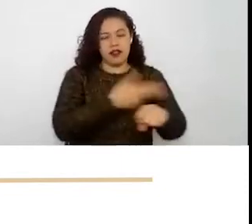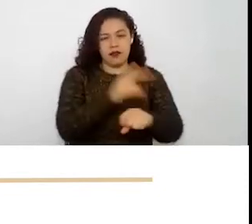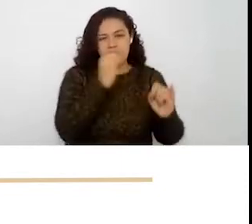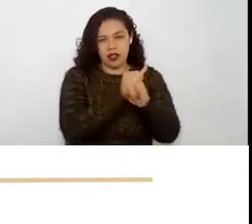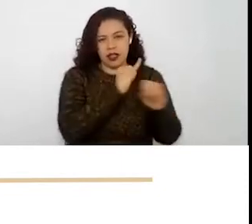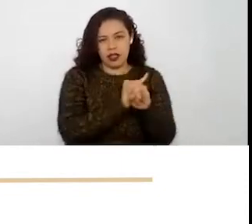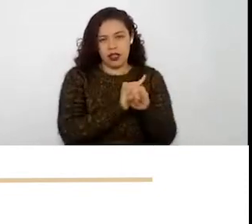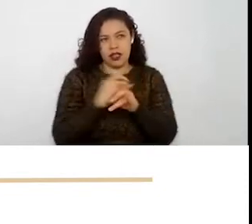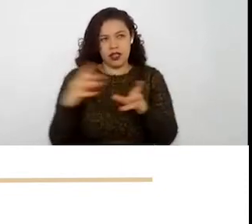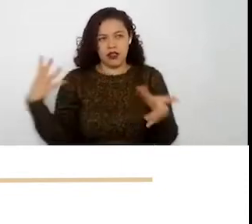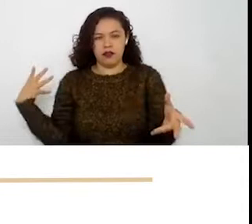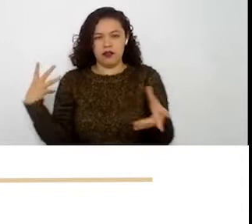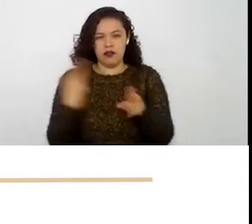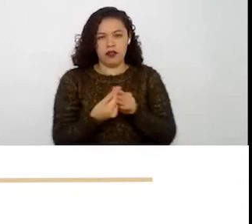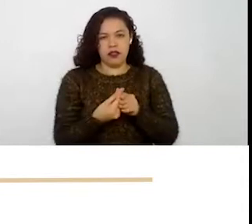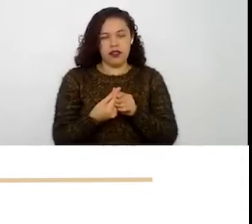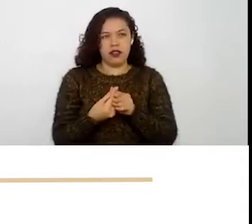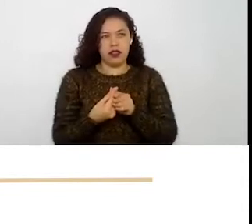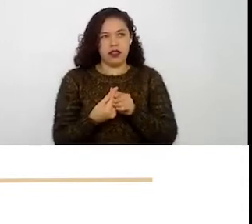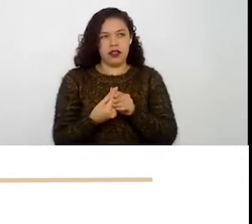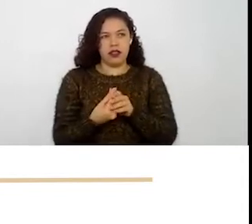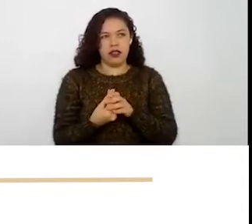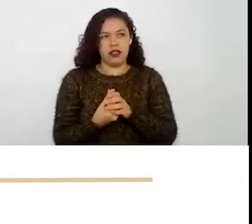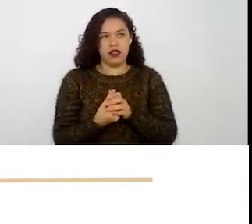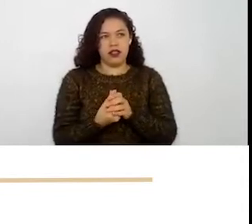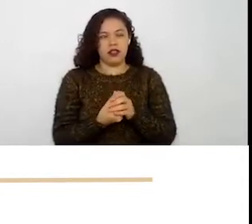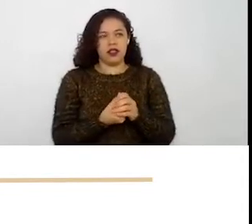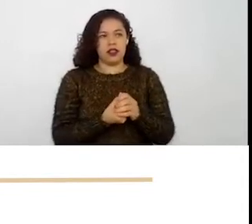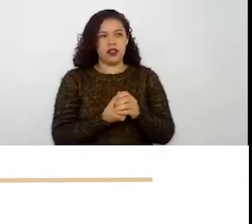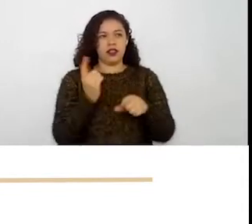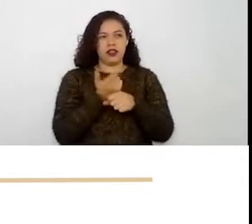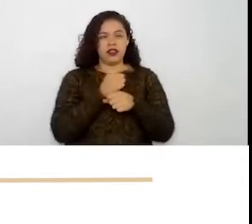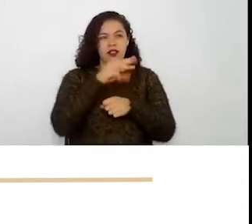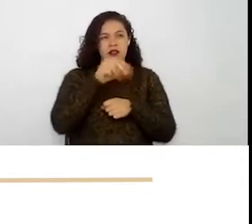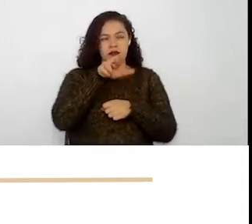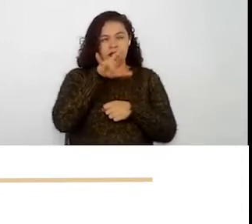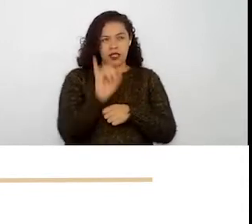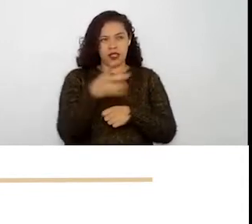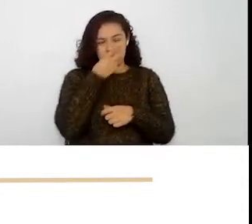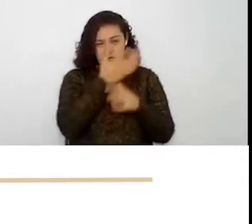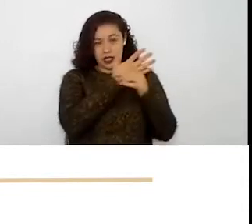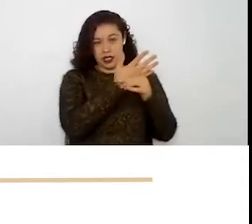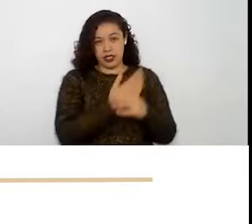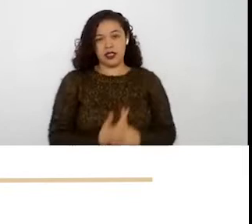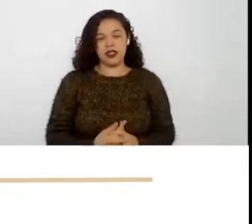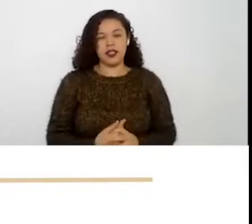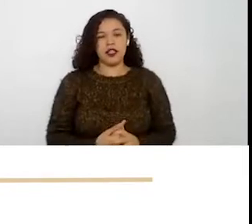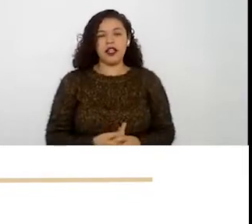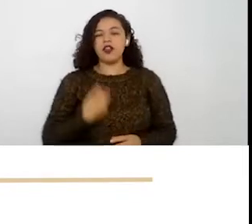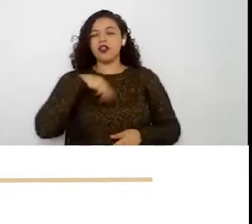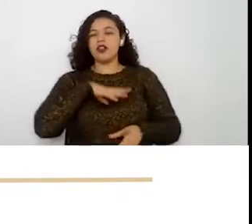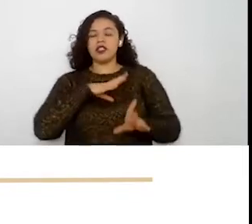por una situación como la que señalaba la licenciada Mary como estamos migrando